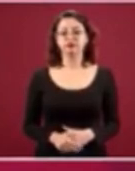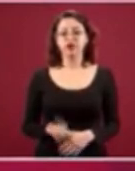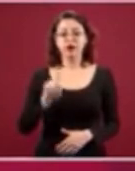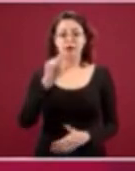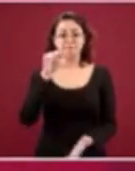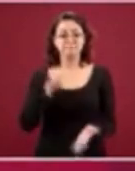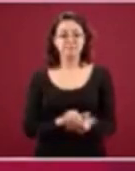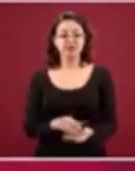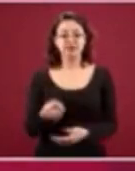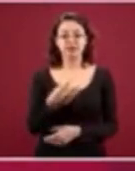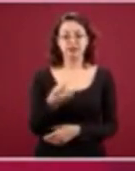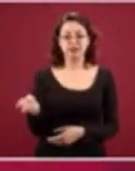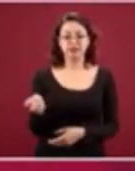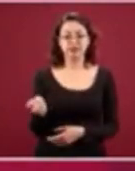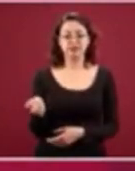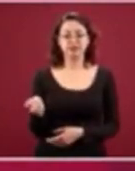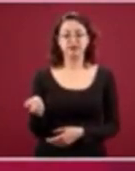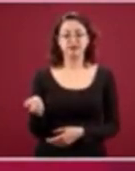1.300,